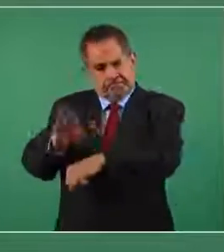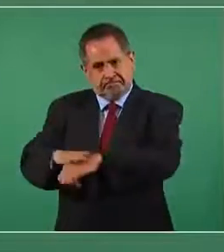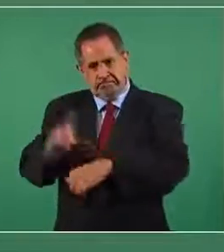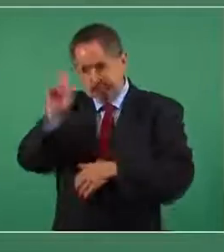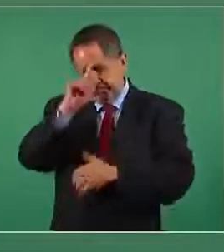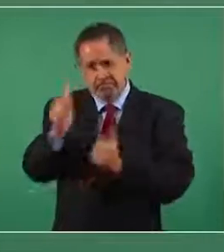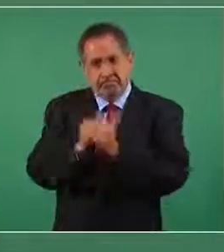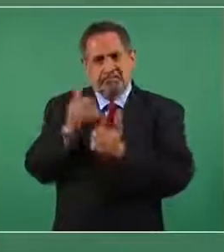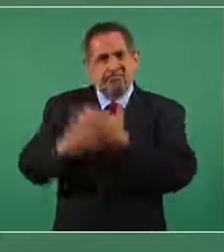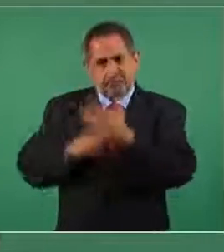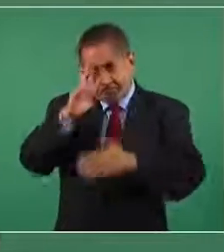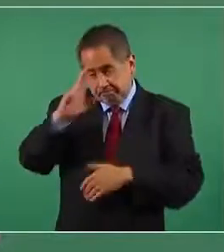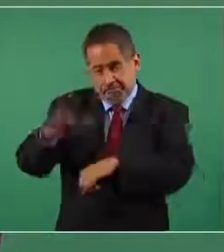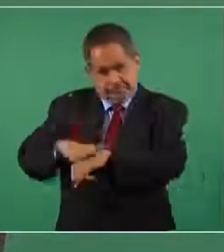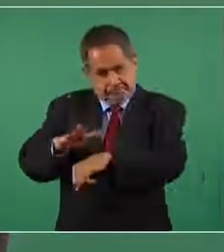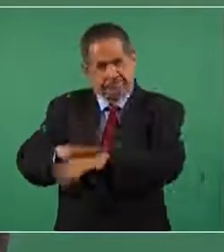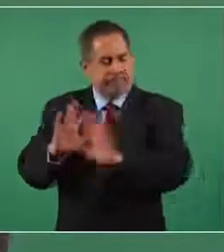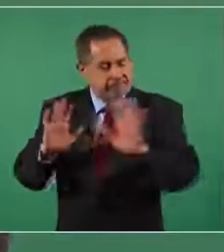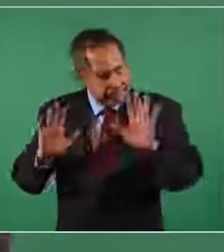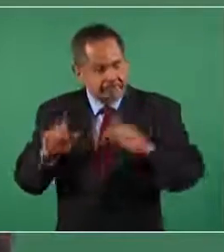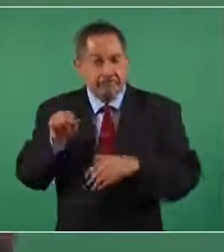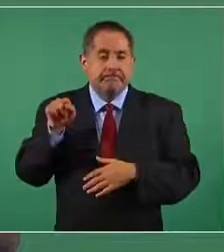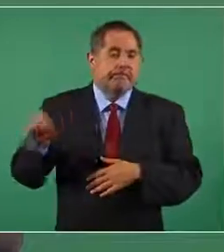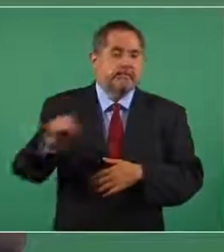llamado respetuoso a los legisladores